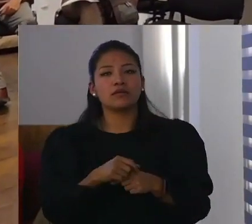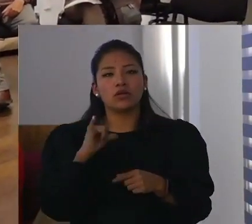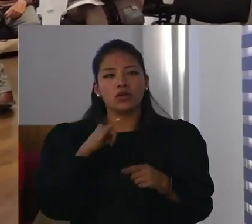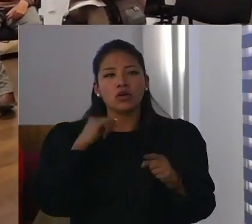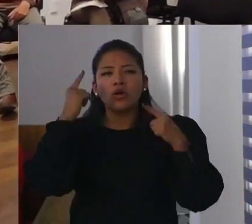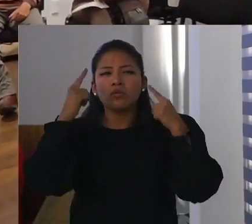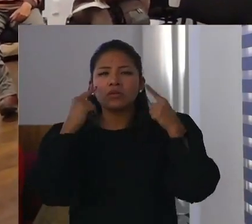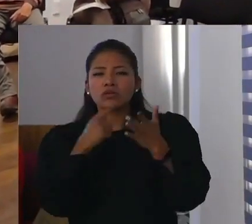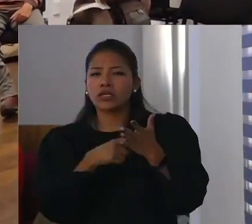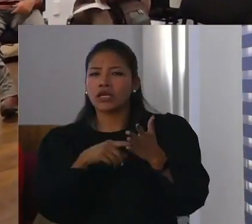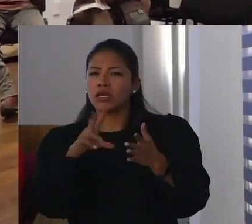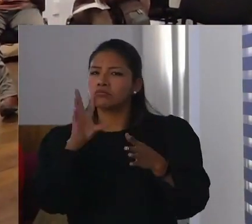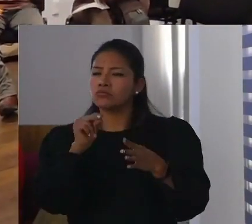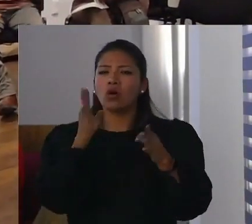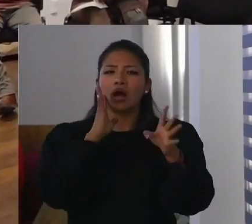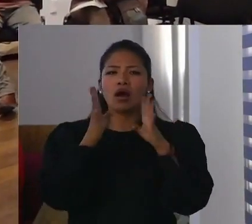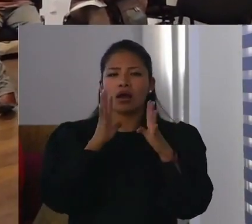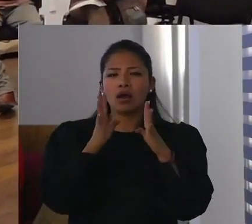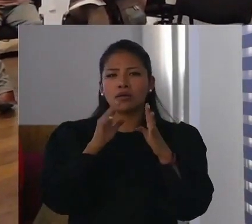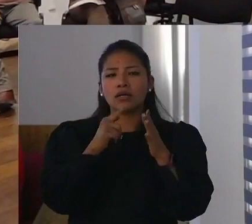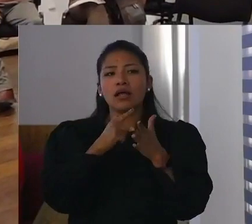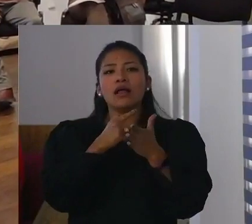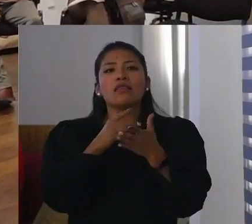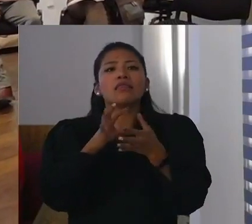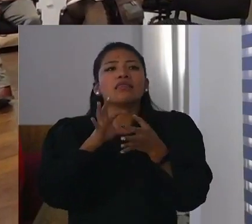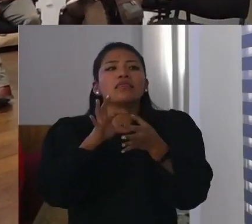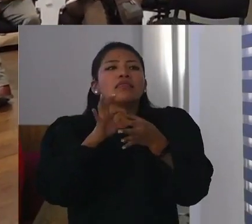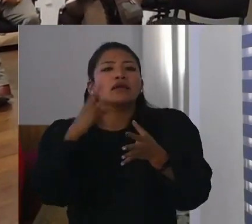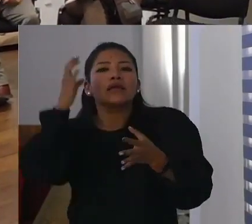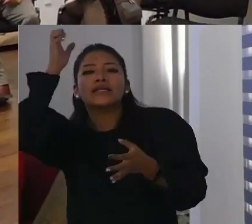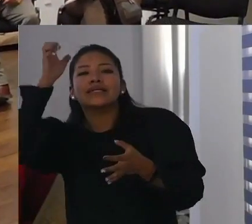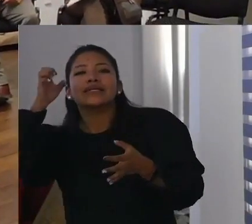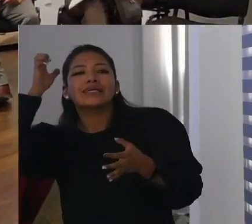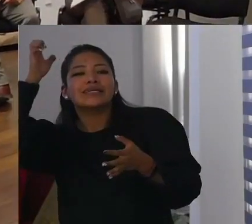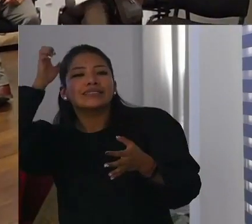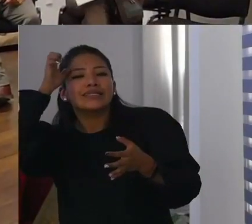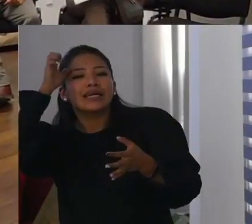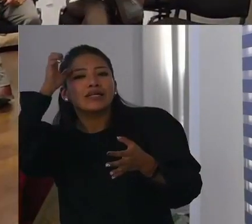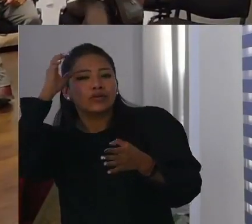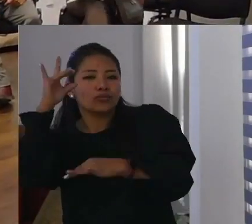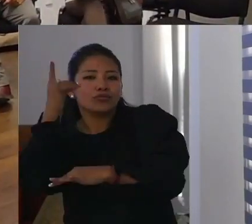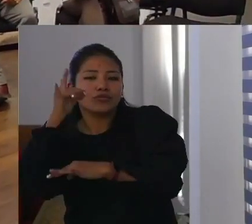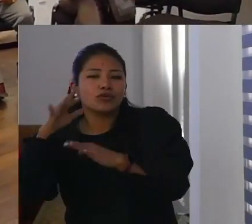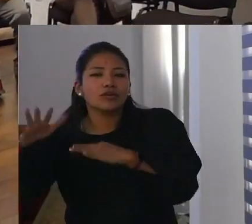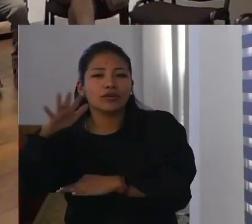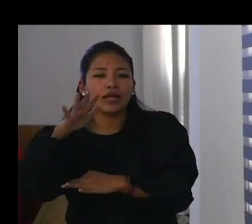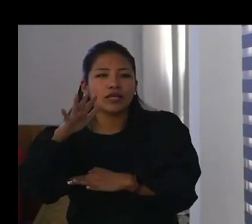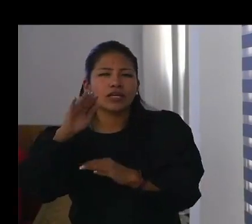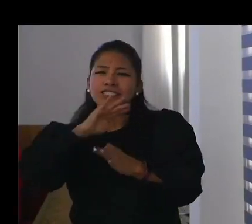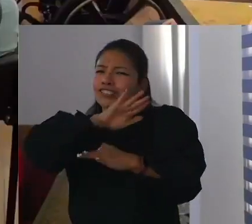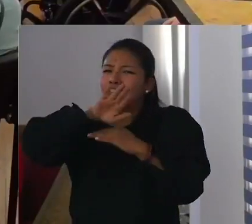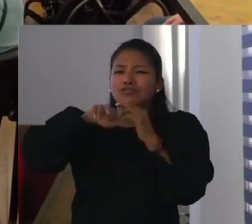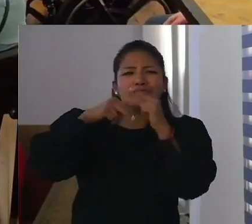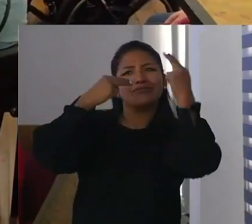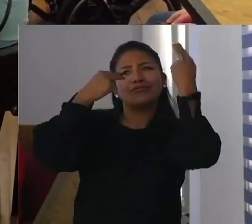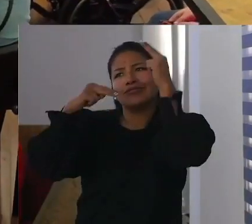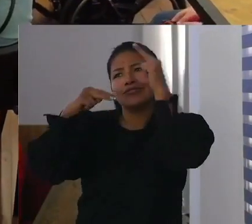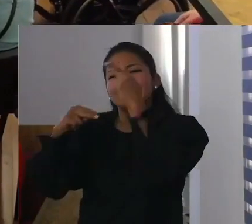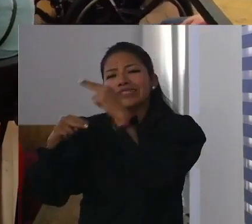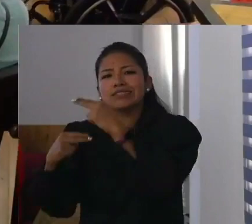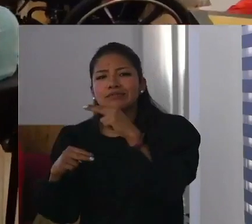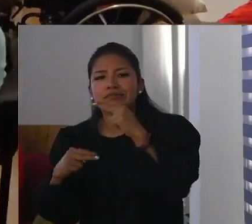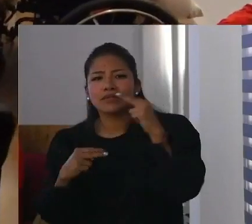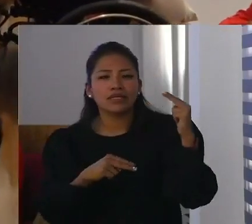mucho es de el estado no el estado en todas Estaba volviendo en todas sus variantes no